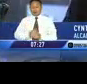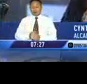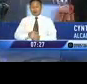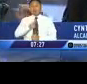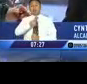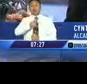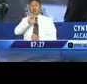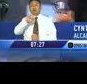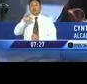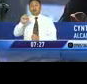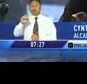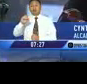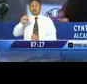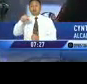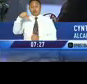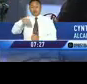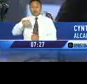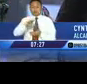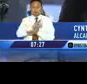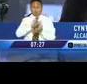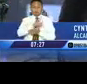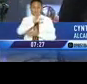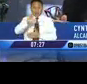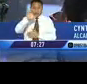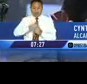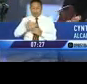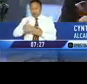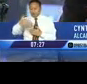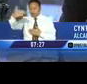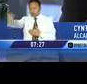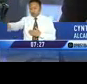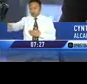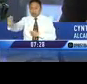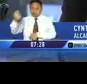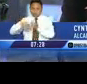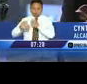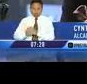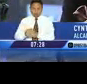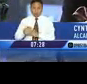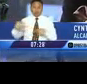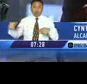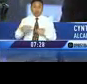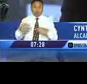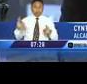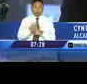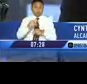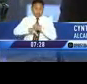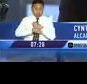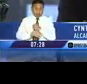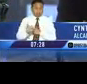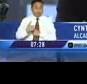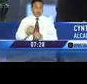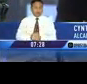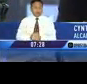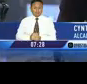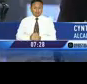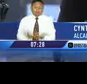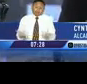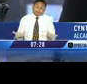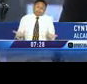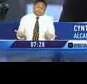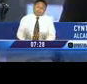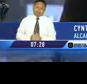a la informalidad de las escuelas y colegios para evitar también peligros de delincuencia. Lamentablemente, entre los justos